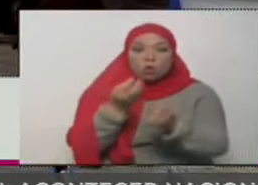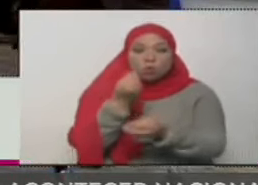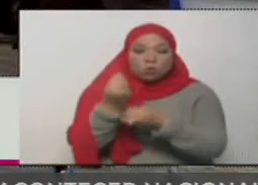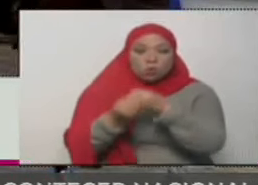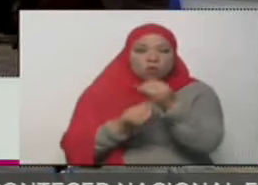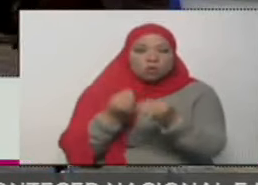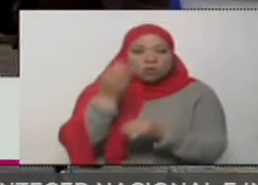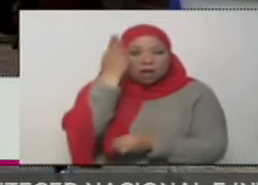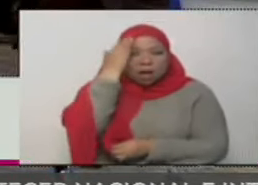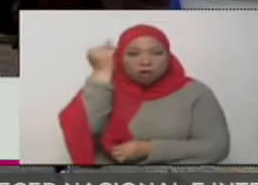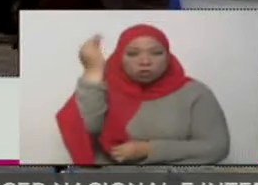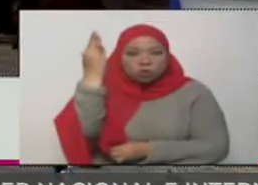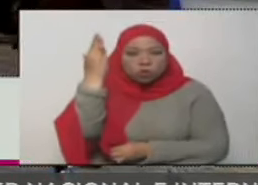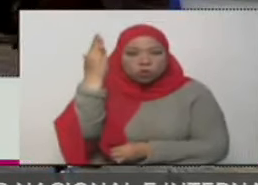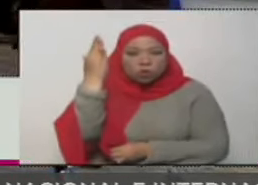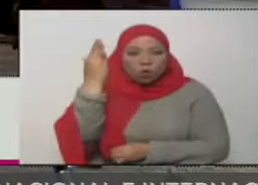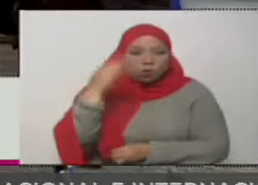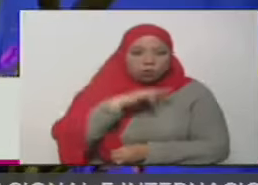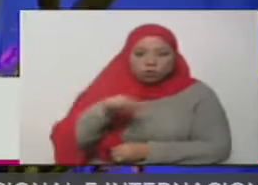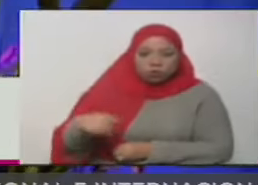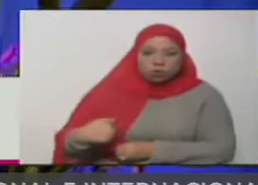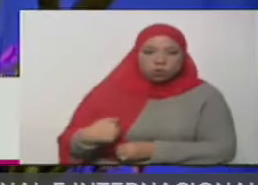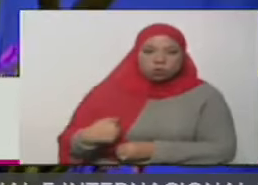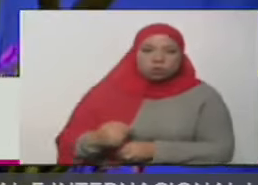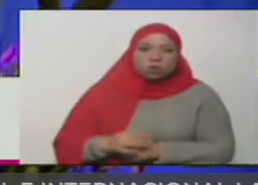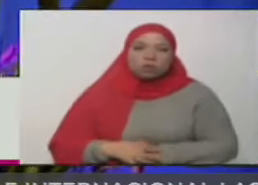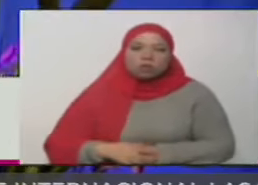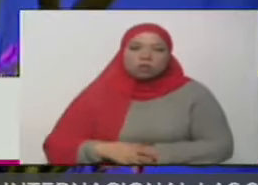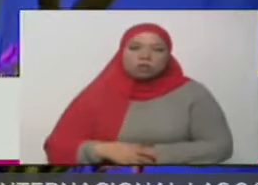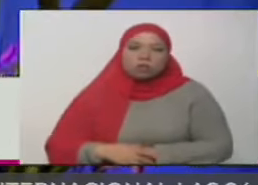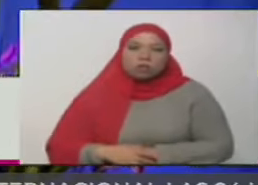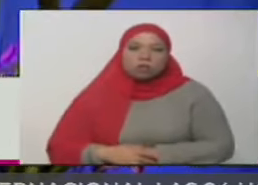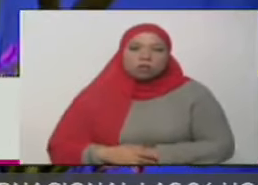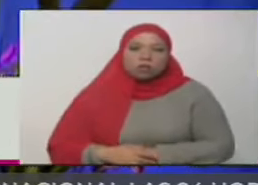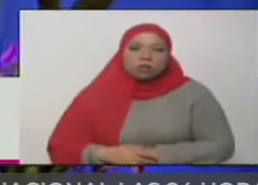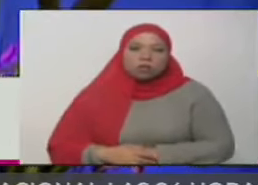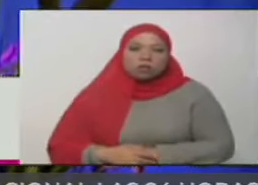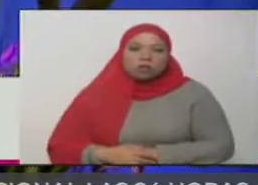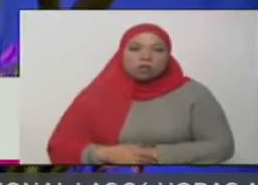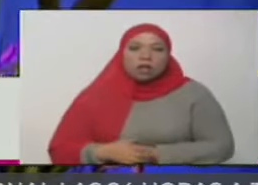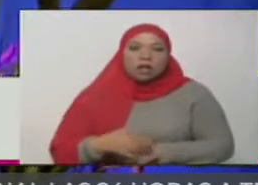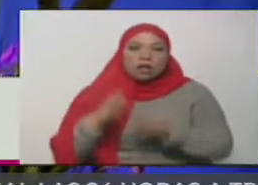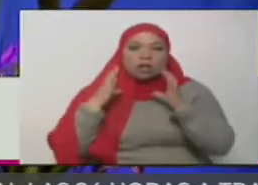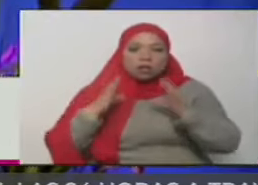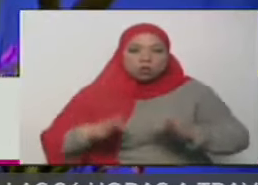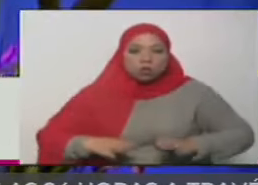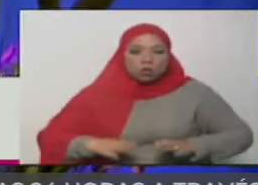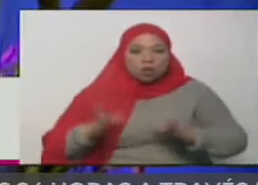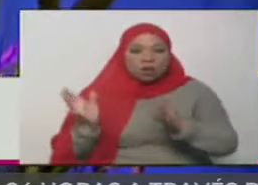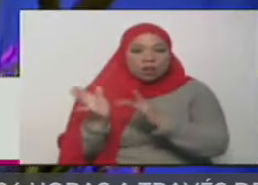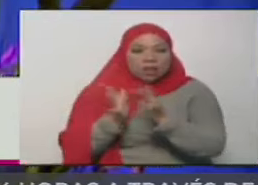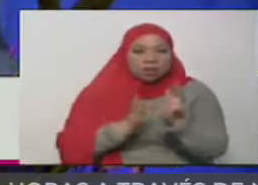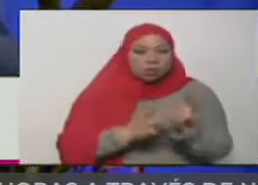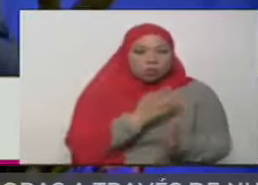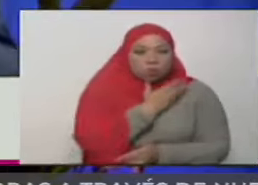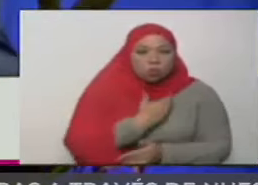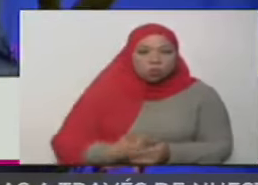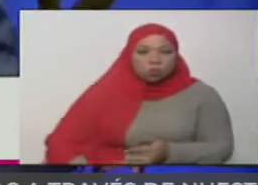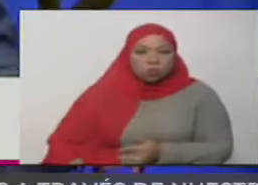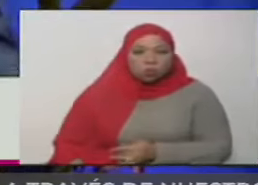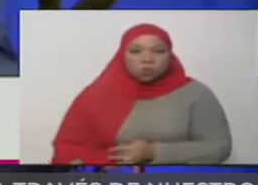Somos la creación de Dios. Somos la encarnación de la fuerza divina. Y el